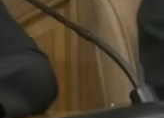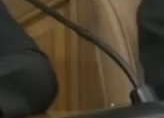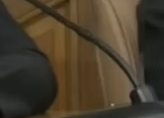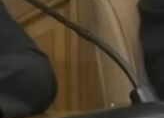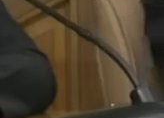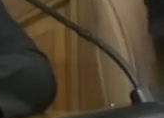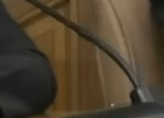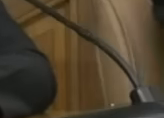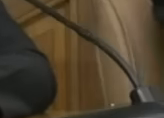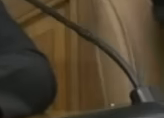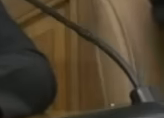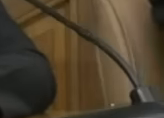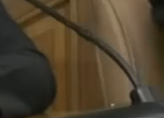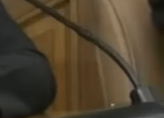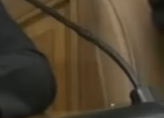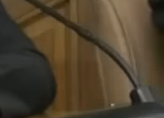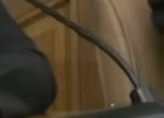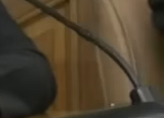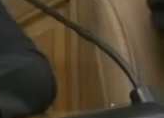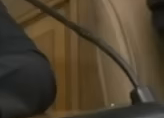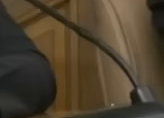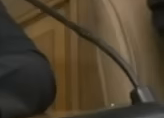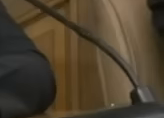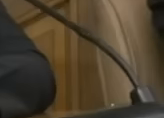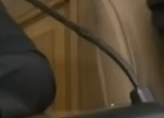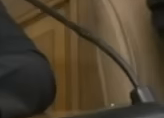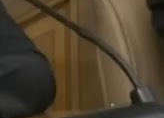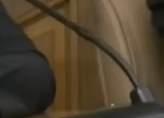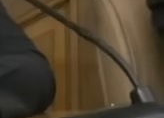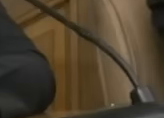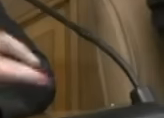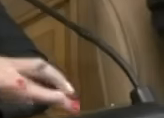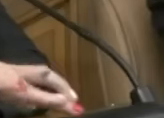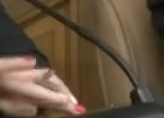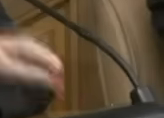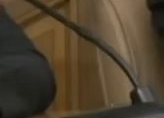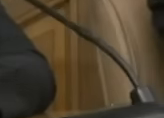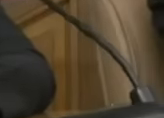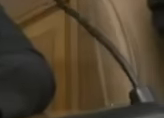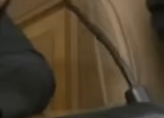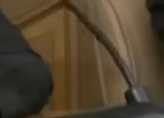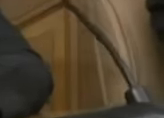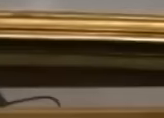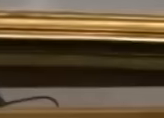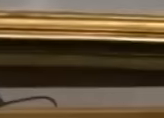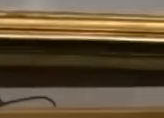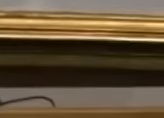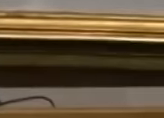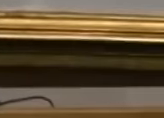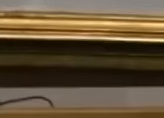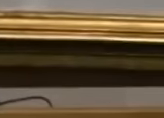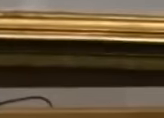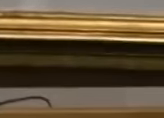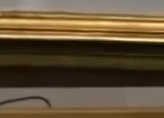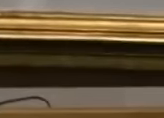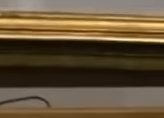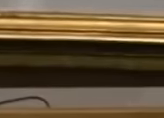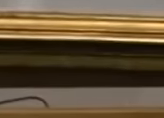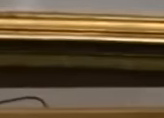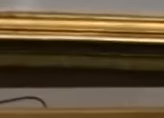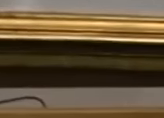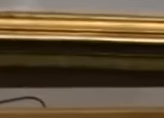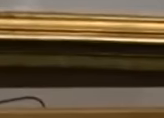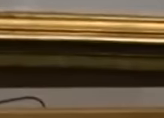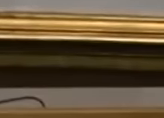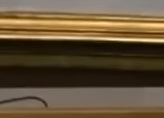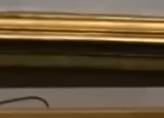y la República de Macedonia del Norte. Es todo, ciudadano vicepresidente. Gracias, secretaria. Tiene